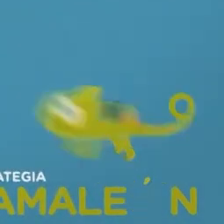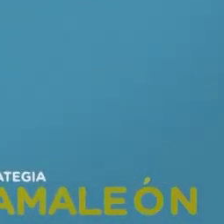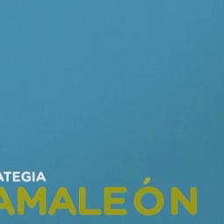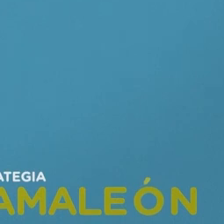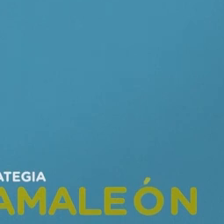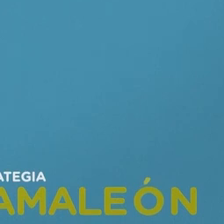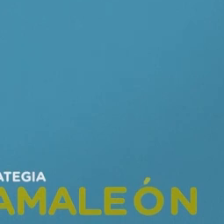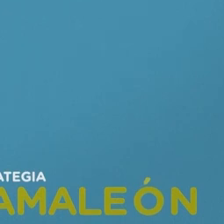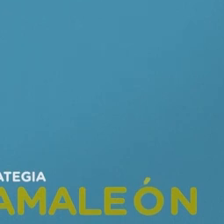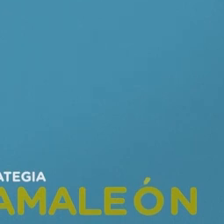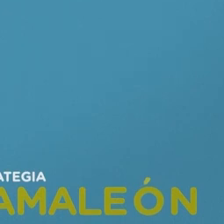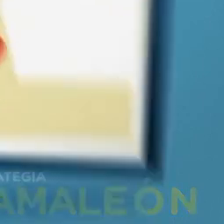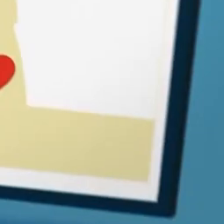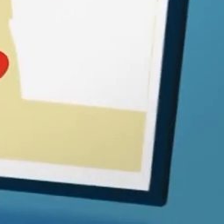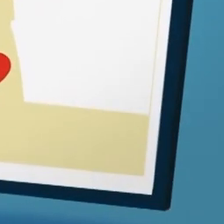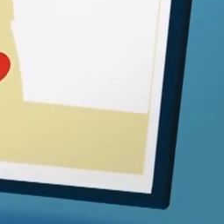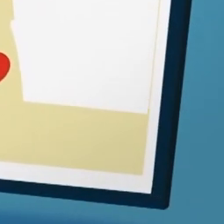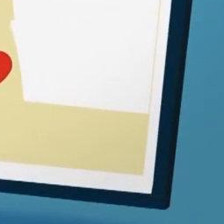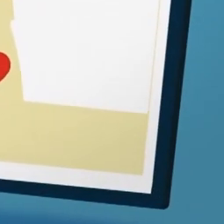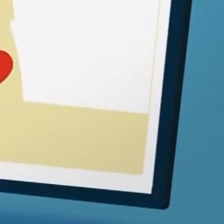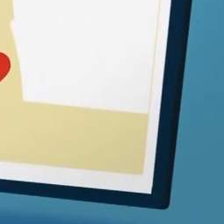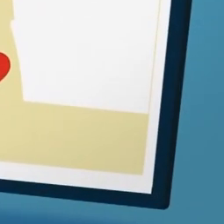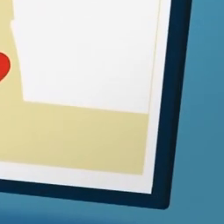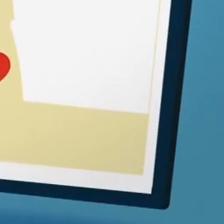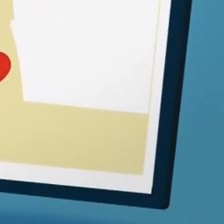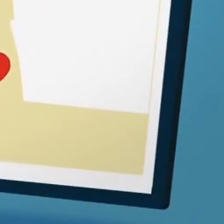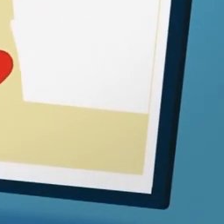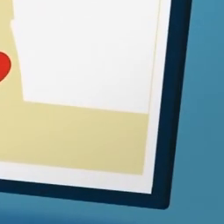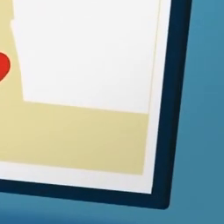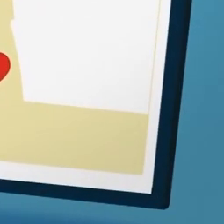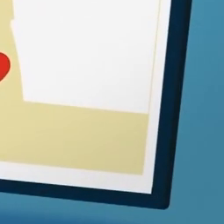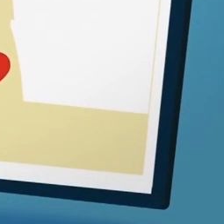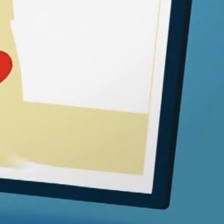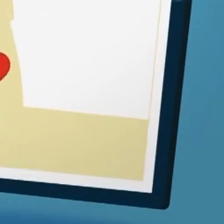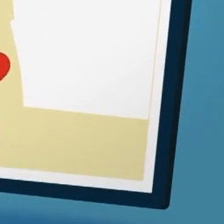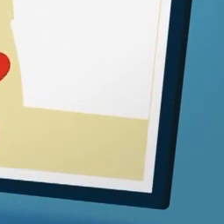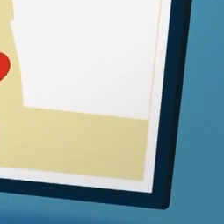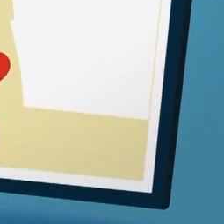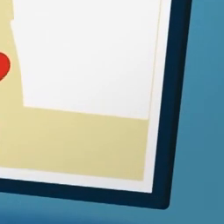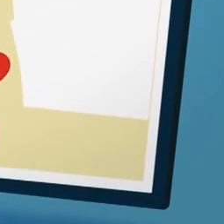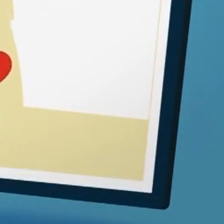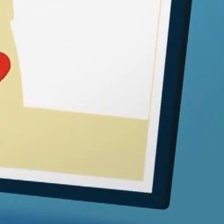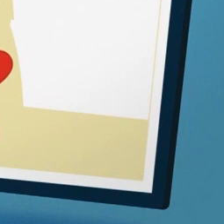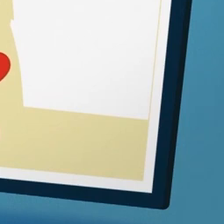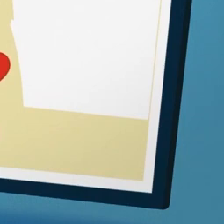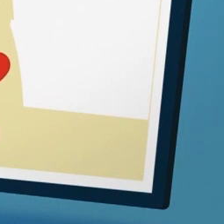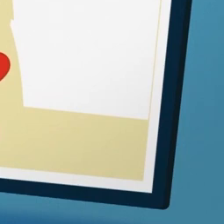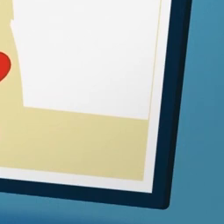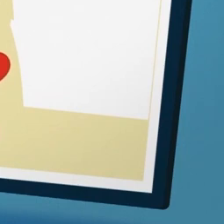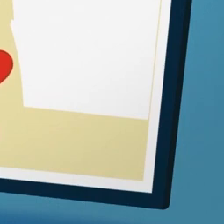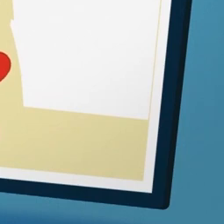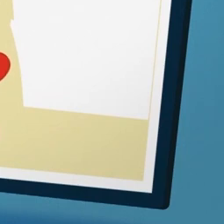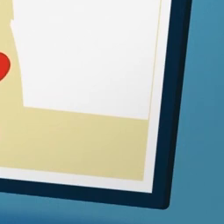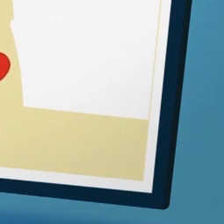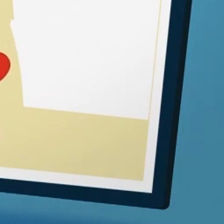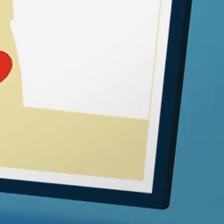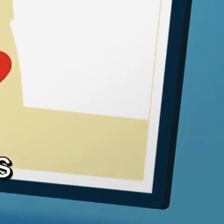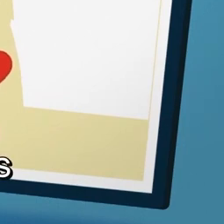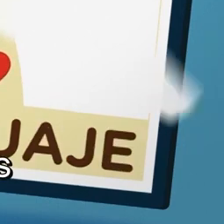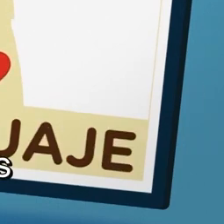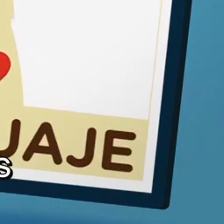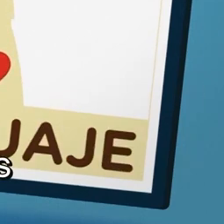Camaleón para reconocer los síntomas. Cara: debilidad en la mitad de la cara. Mano: debilidad en una mano y brazo o